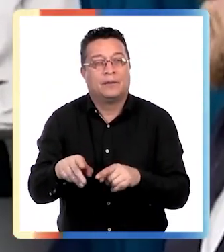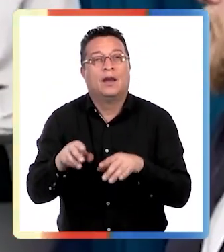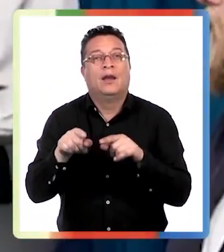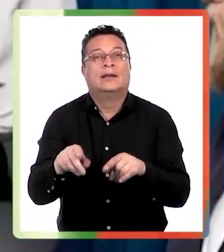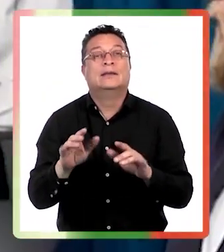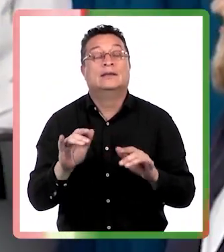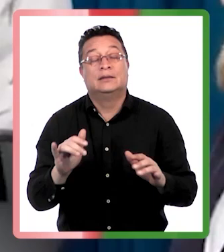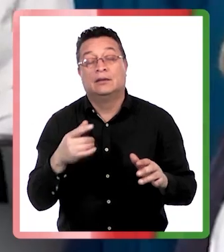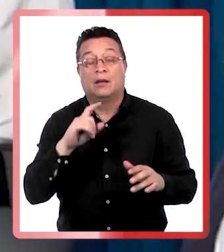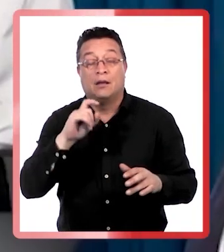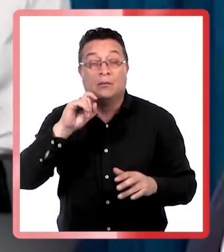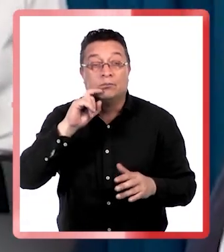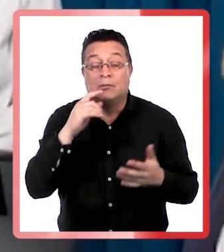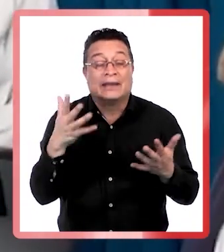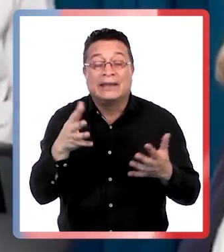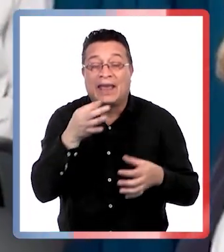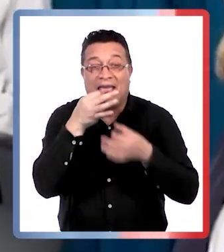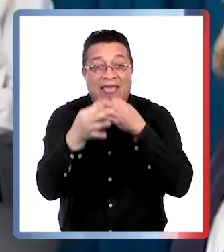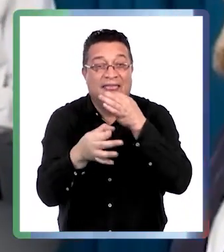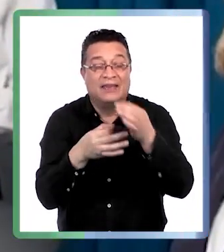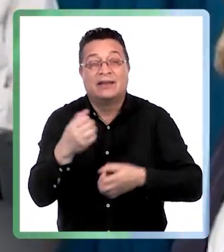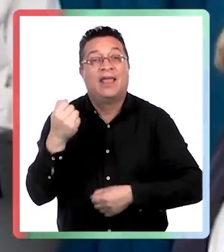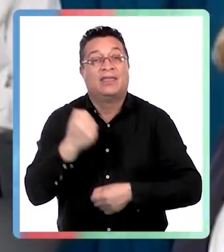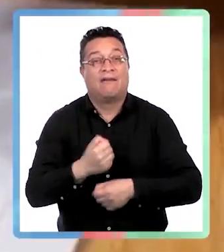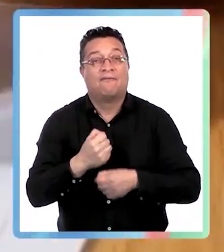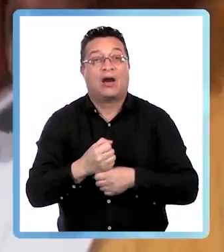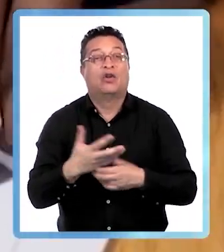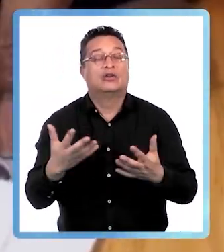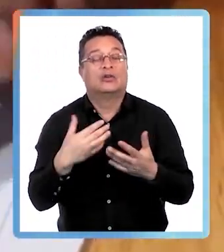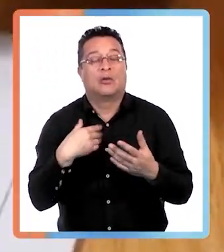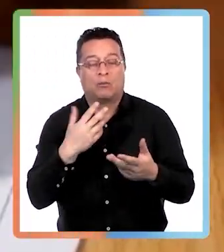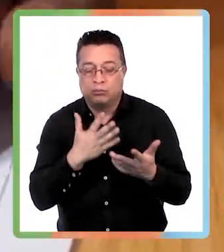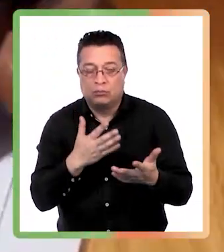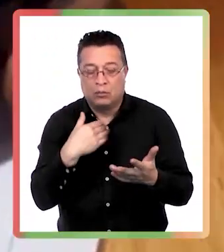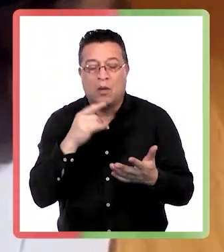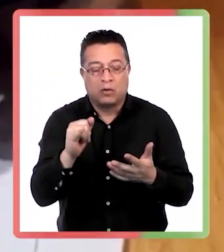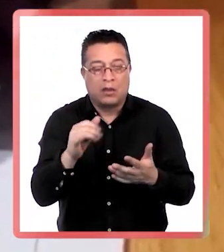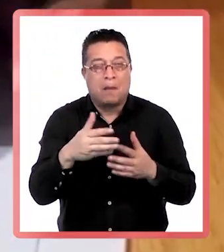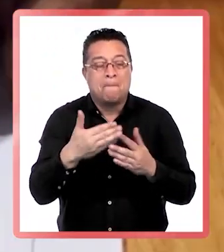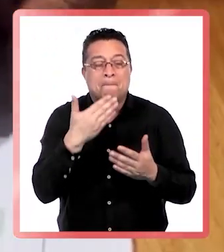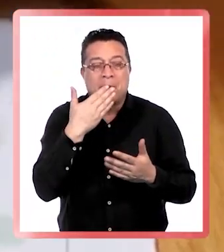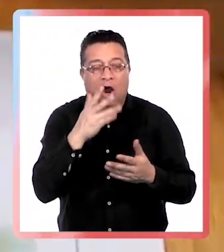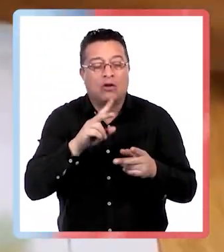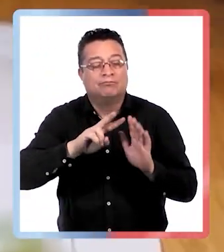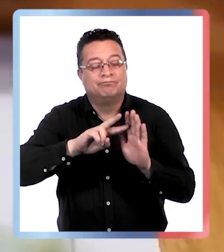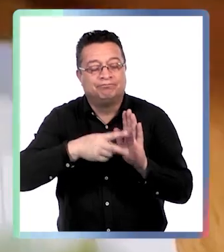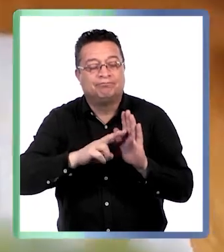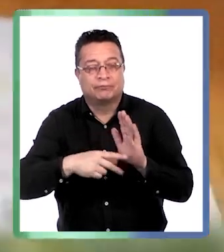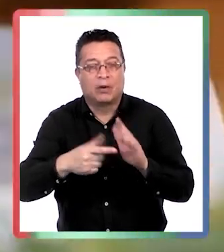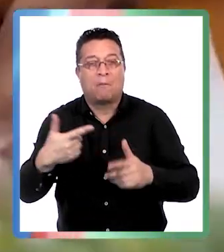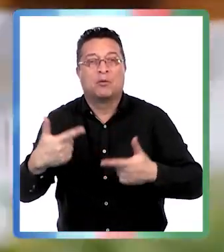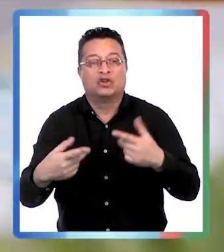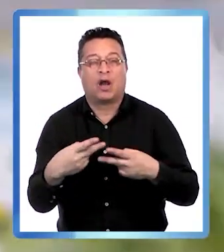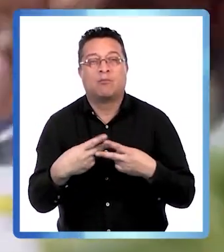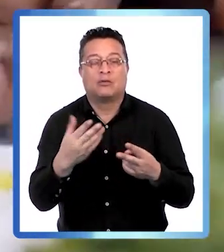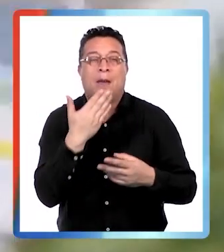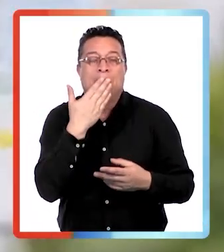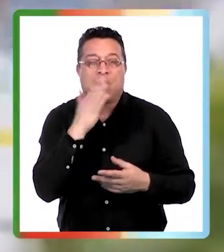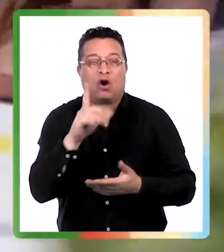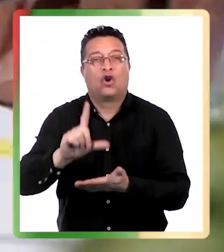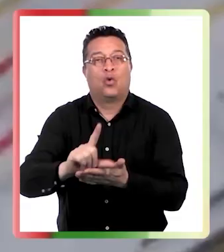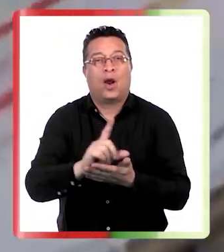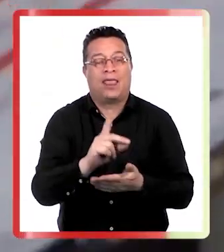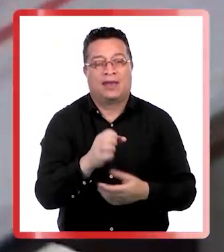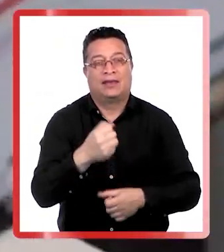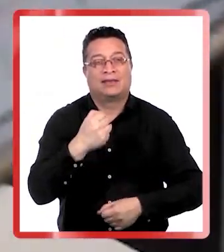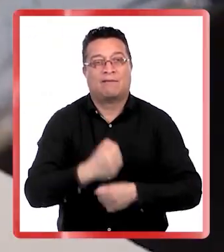ese problema, ¿no? Y qué nos está diciendo el trabajador, dónde deberíamos atacarlo para construir mejores políticas públicas, para mejorar